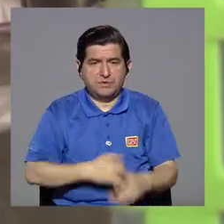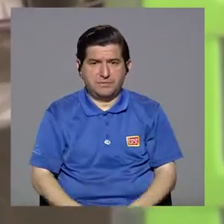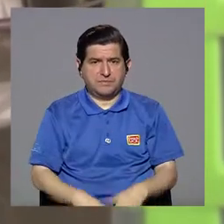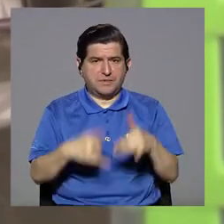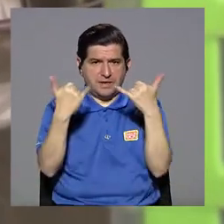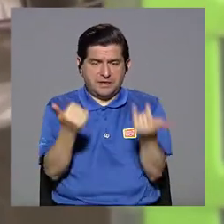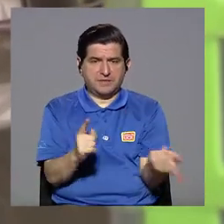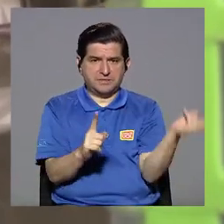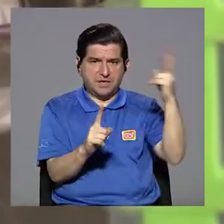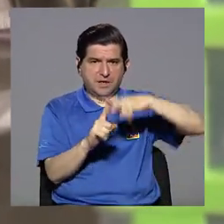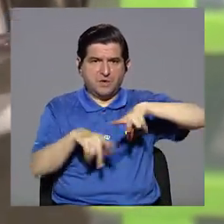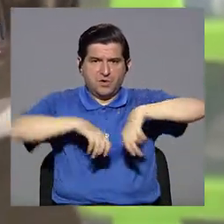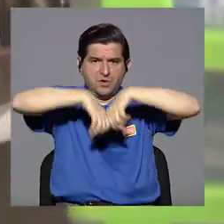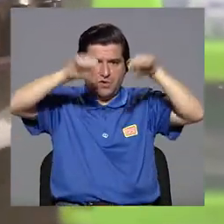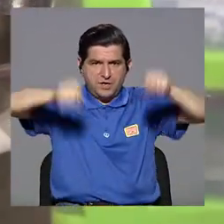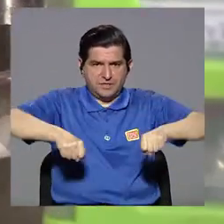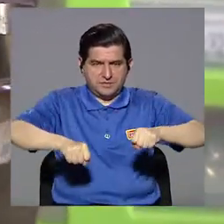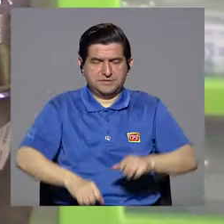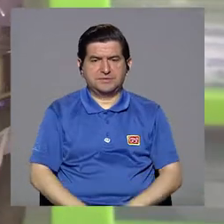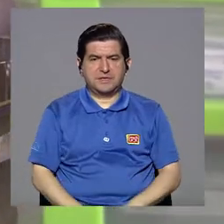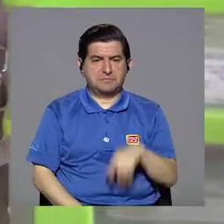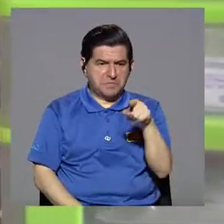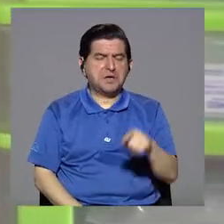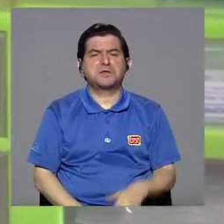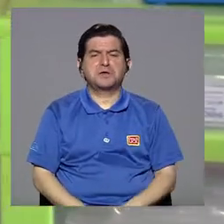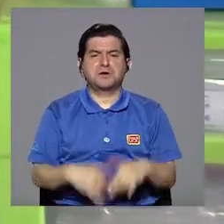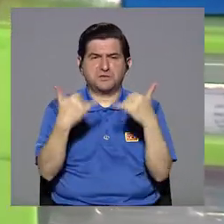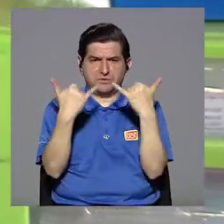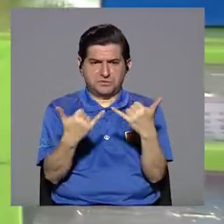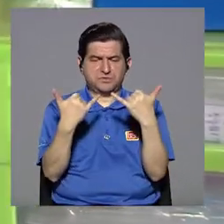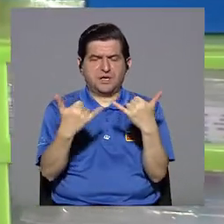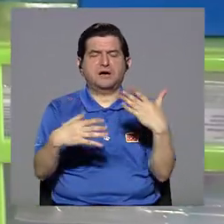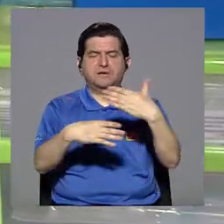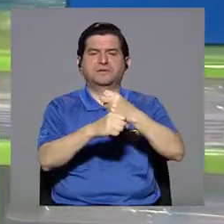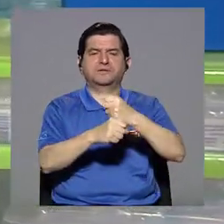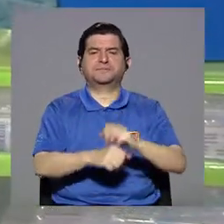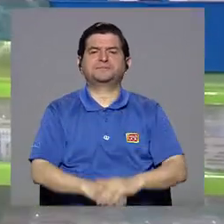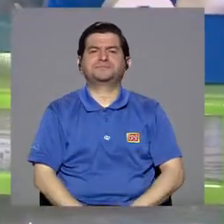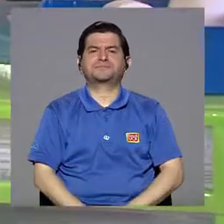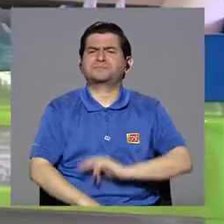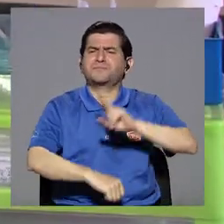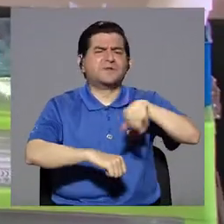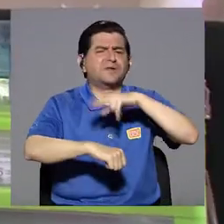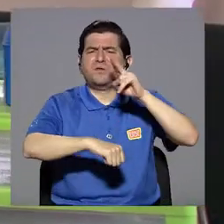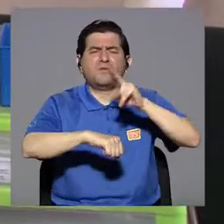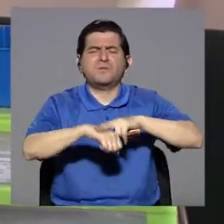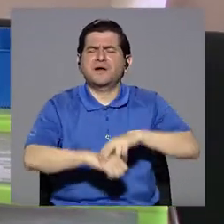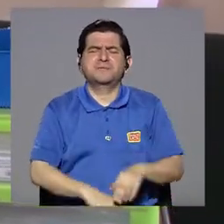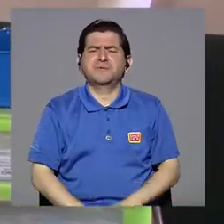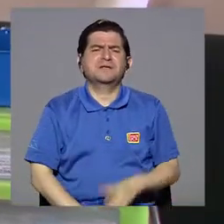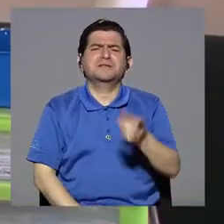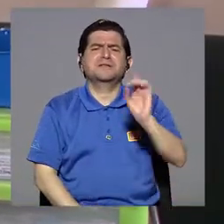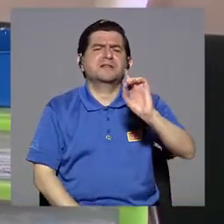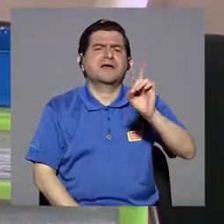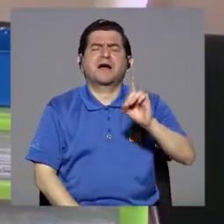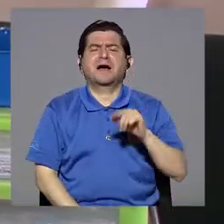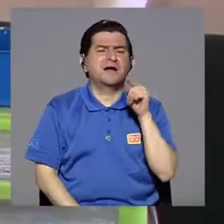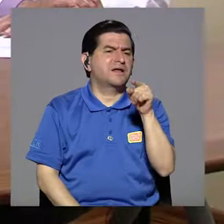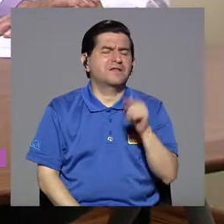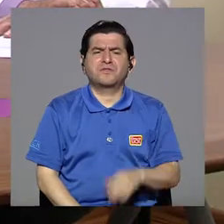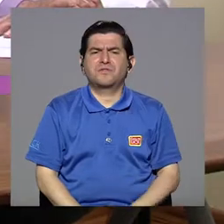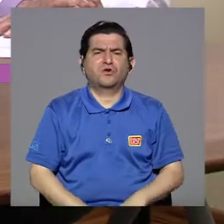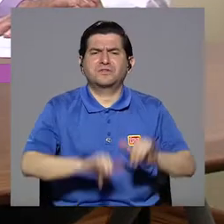en este momento si aplicar este sistema y los tanto más de codicia y si está haciendo y normalmente donde donde se ubica como